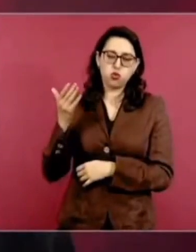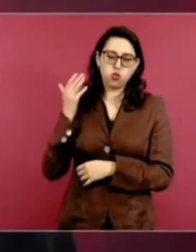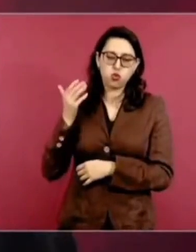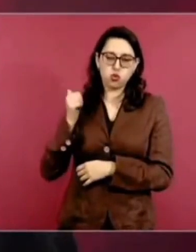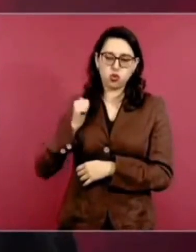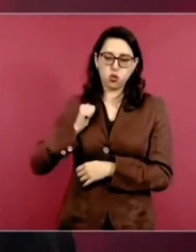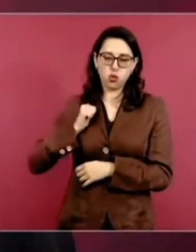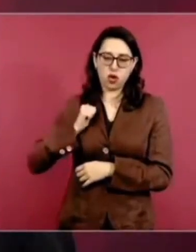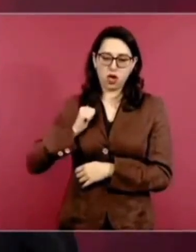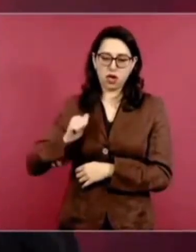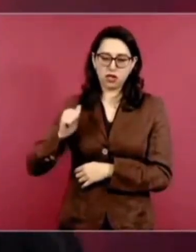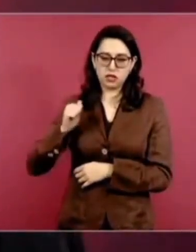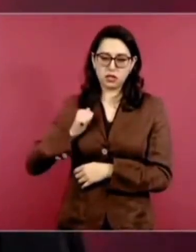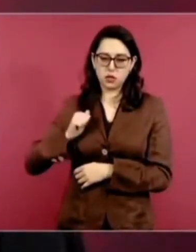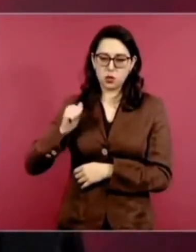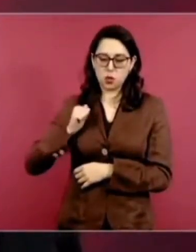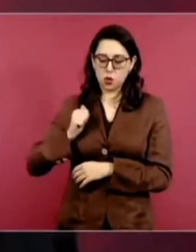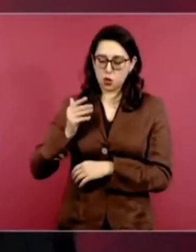Dijo otra cosa, perdón.